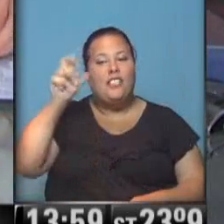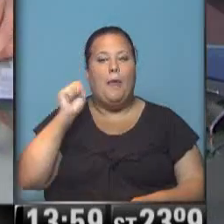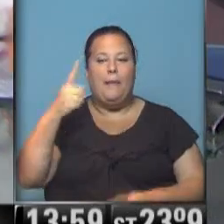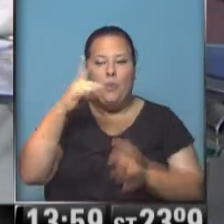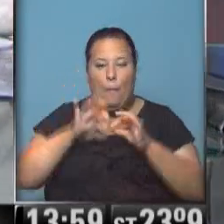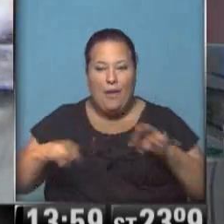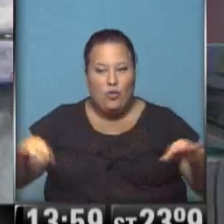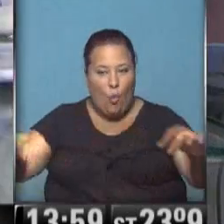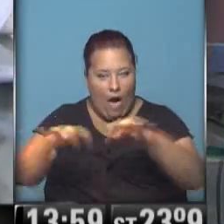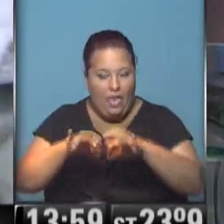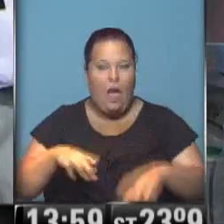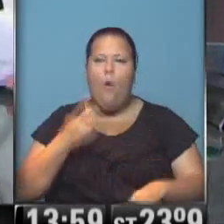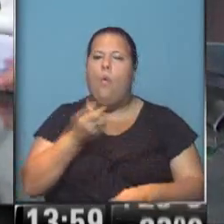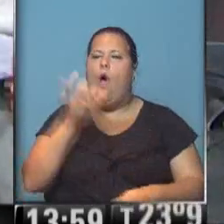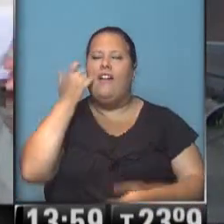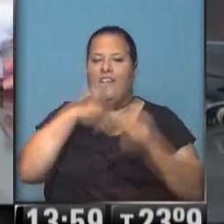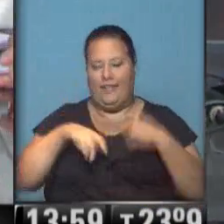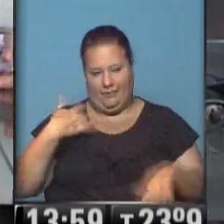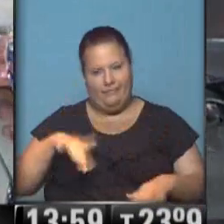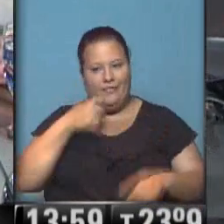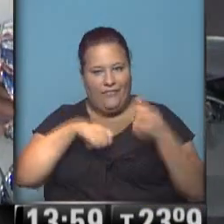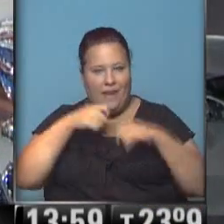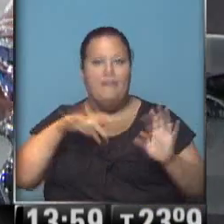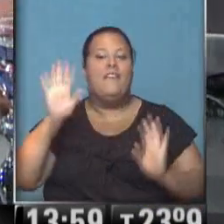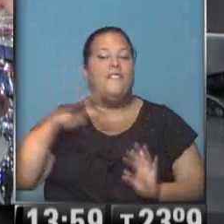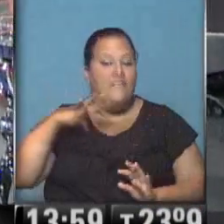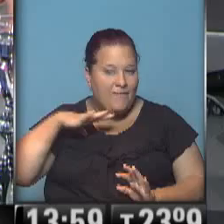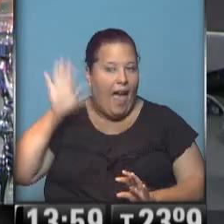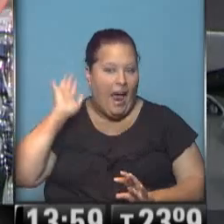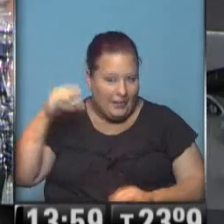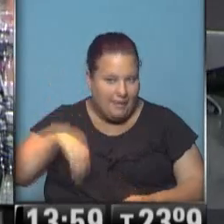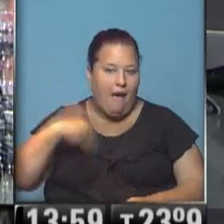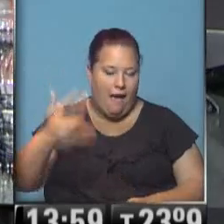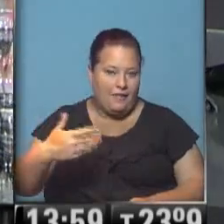metro cuadrado. ¿Cuántos habrán vendido? Y se vendieron, pero falta un poco más todavía. Bueno, y ya son